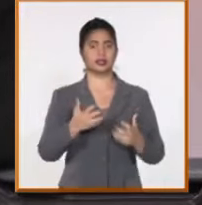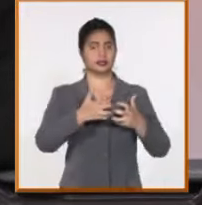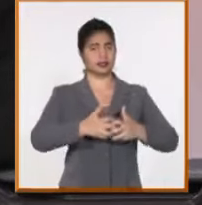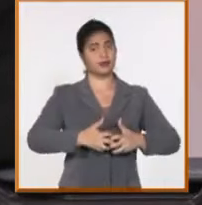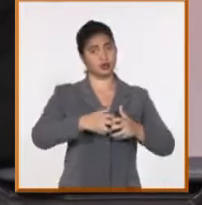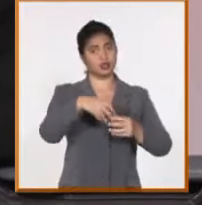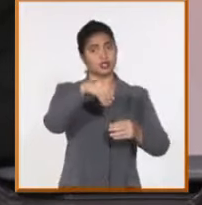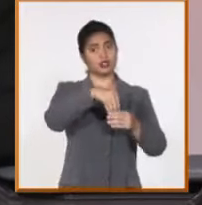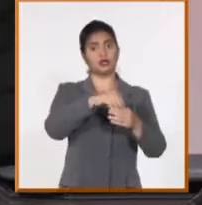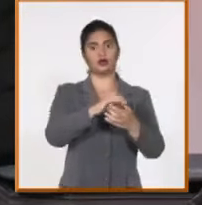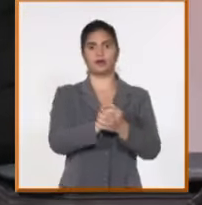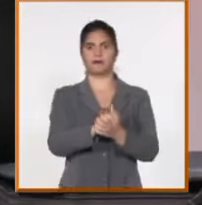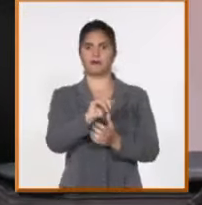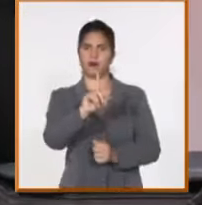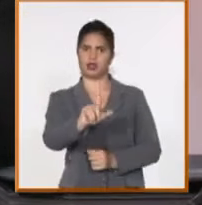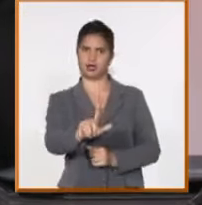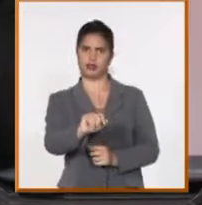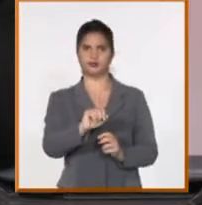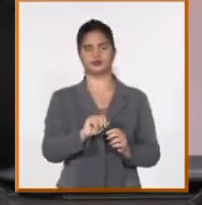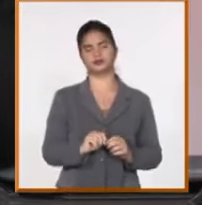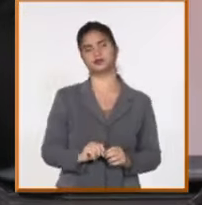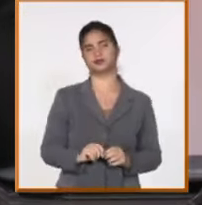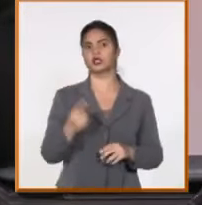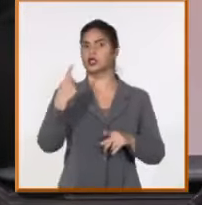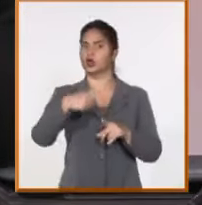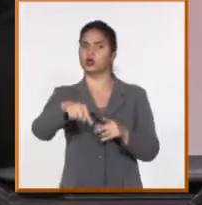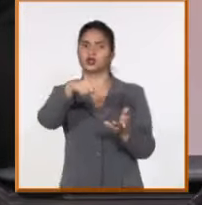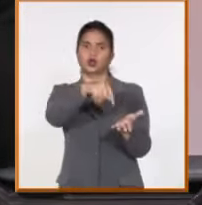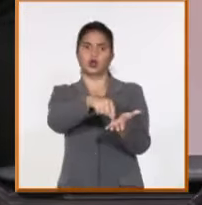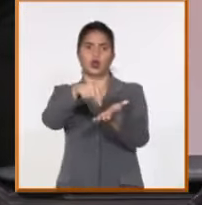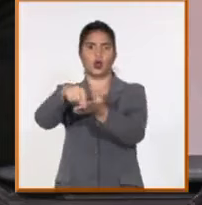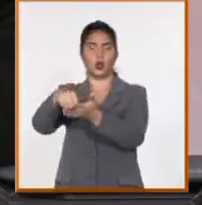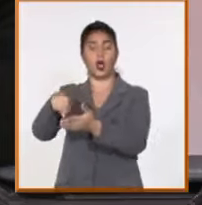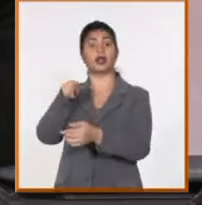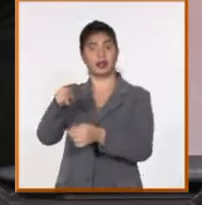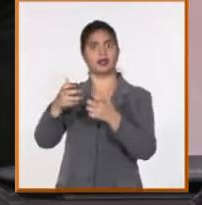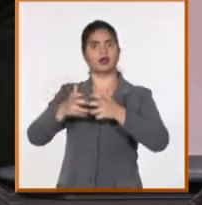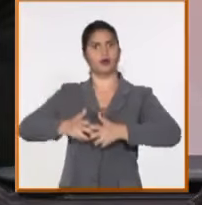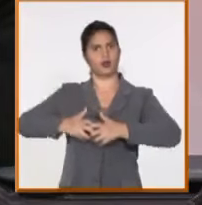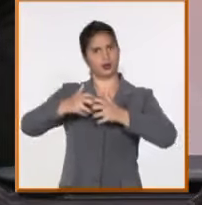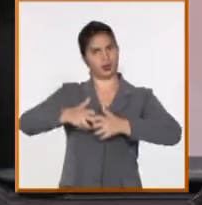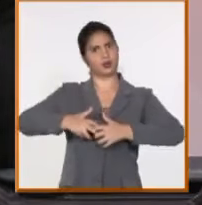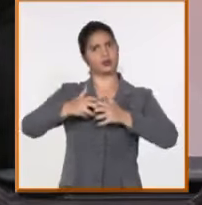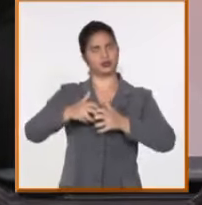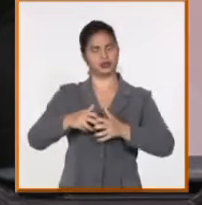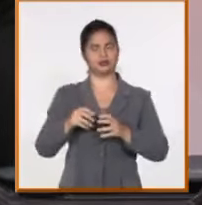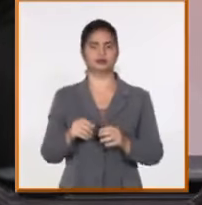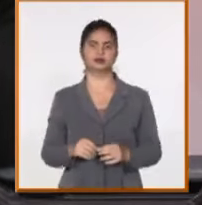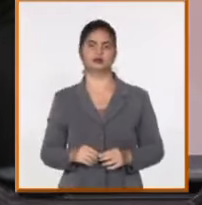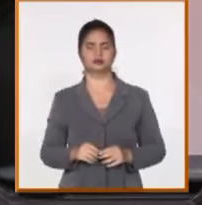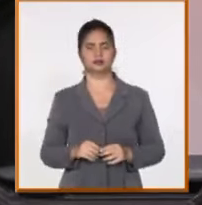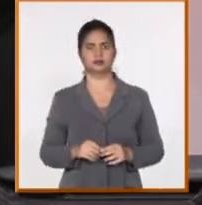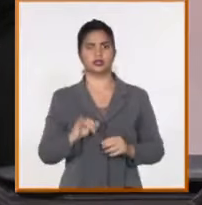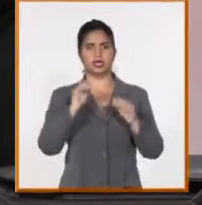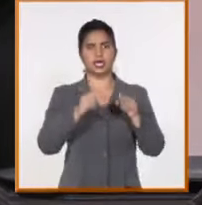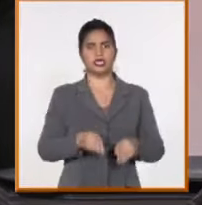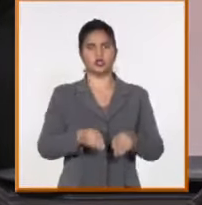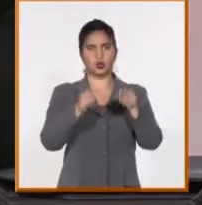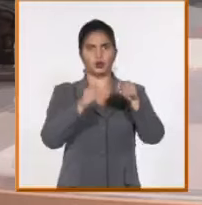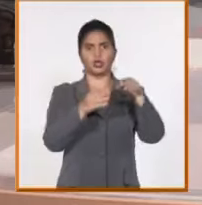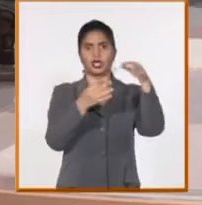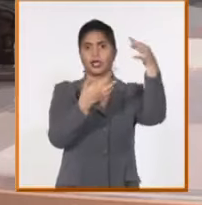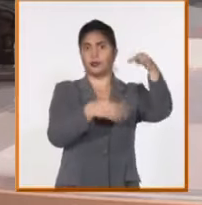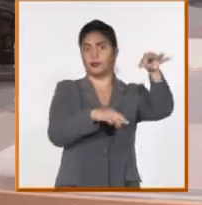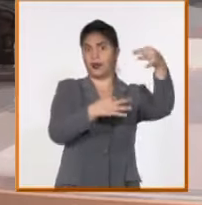dentro del país también hay otras oportunidades que se han ido abriendo la industria gráfica el papel la